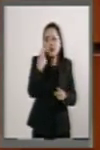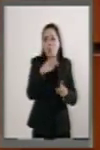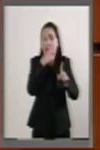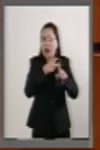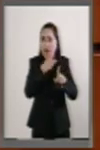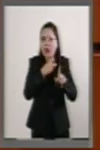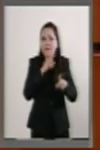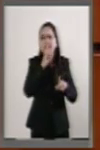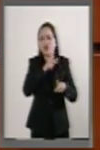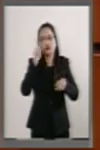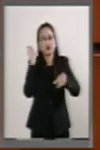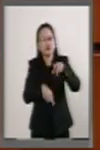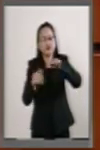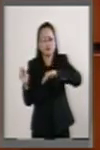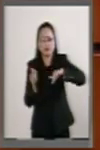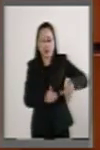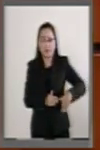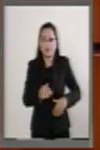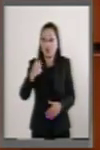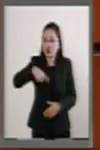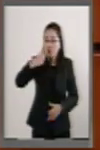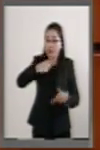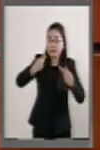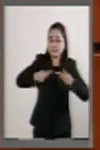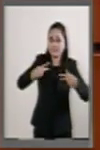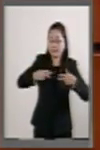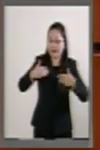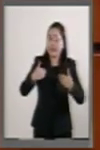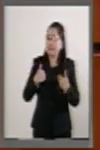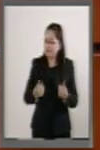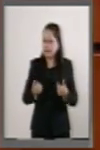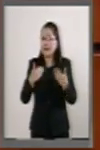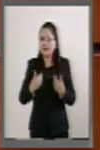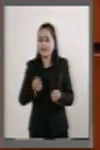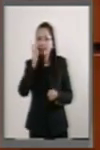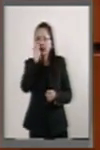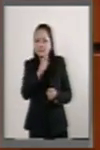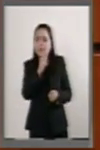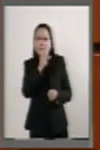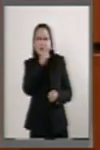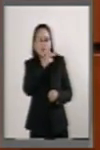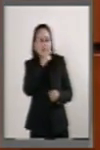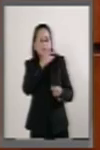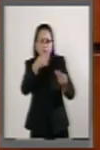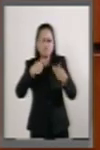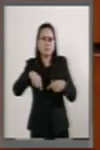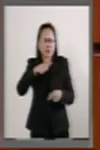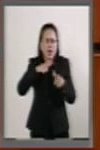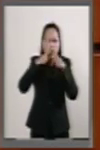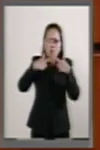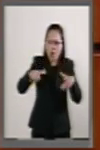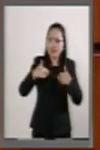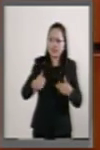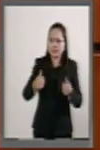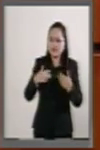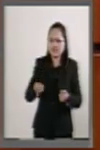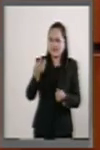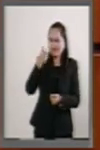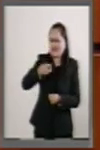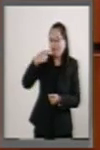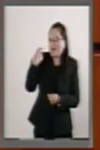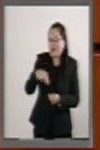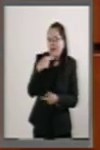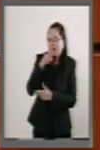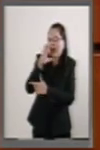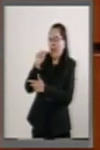todos aquellos que amamos el lenguaje entendemos muy bien la diferencia que hacen estas sutilezas, que hacen estos caprichos, como los denominaron las